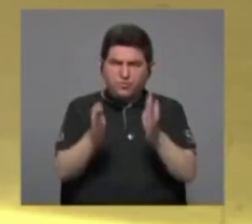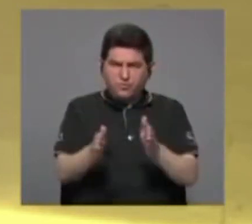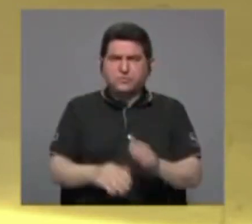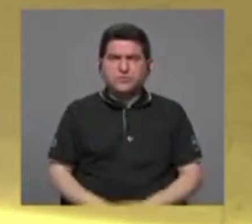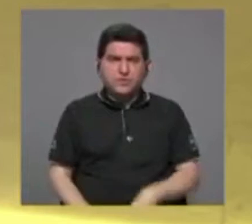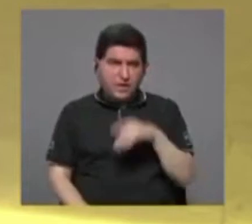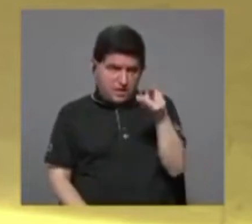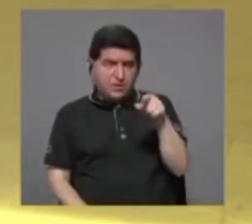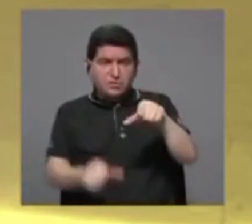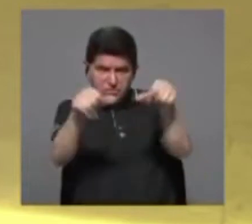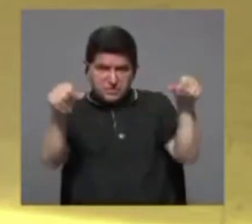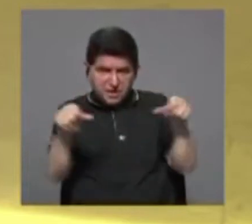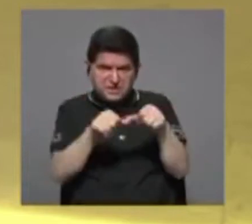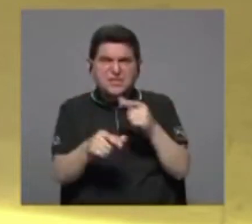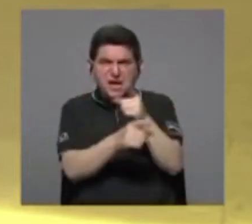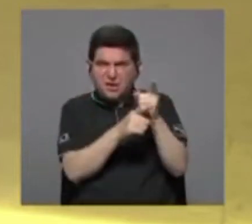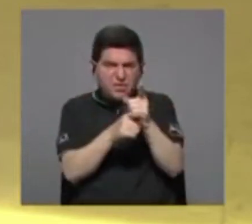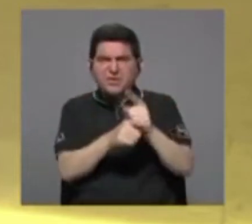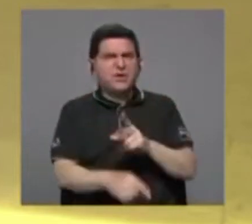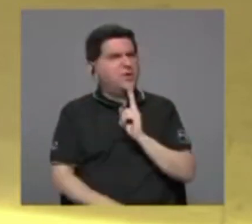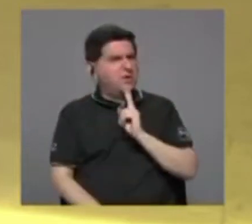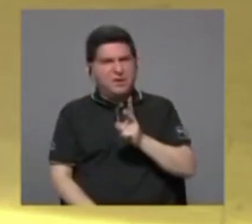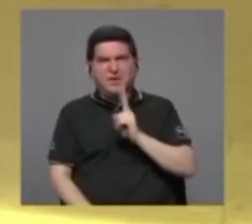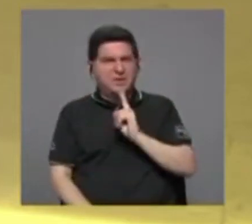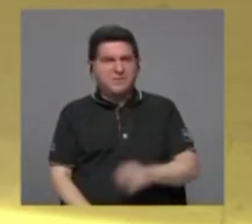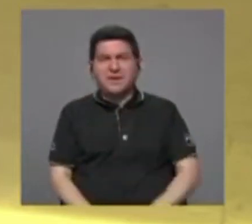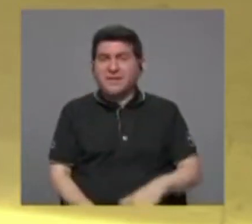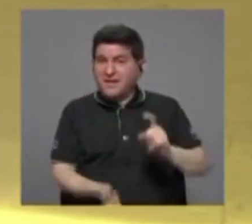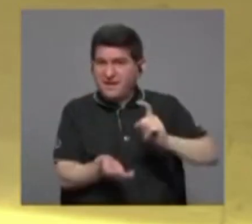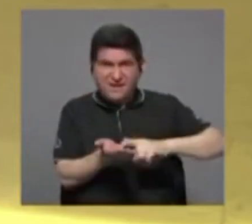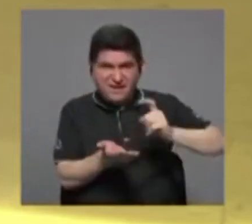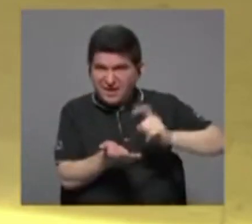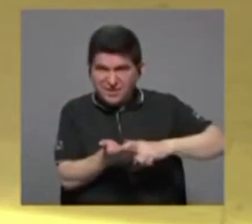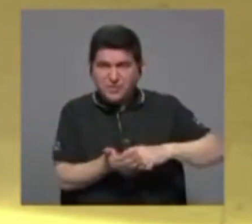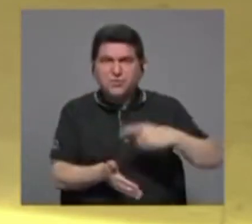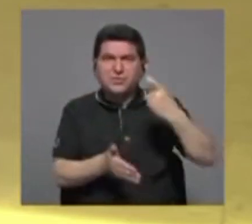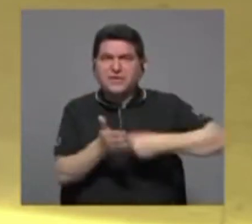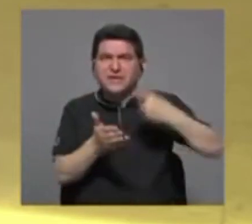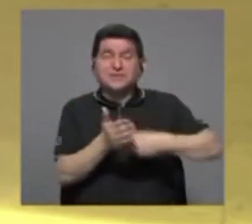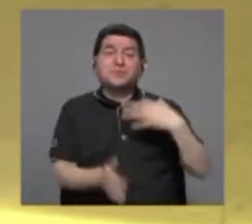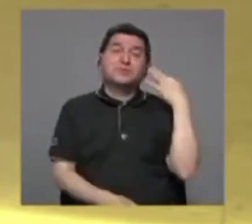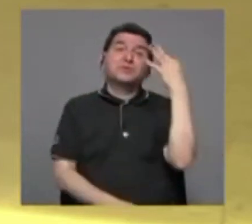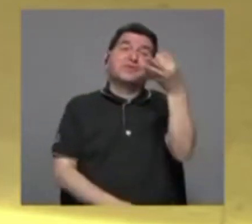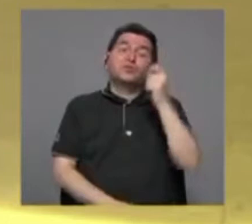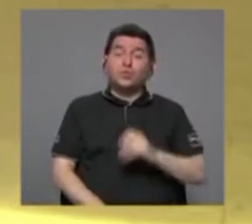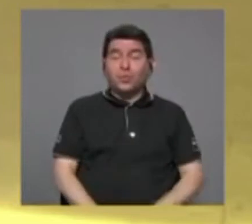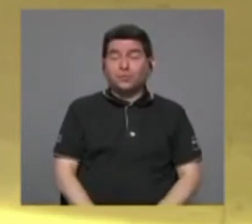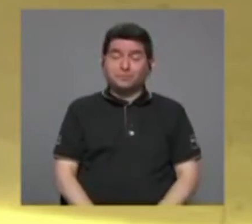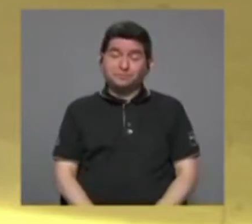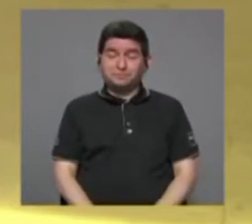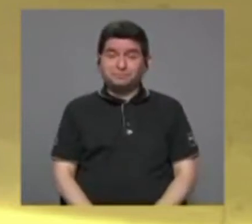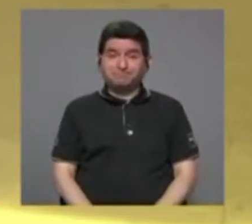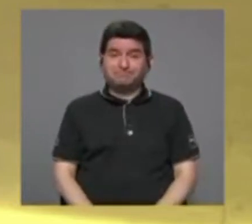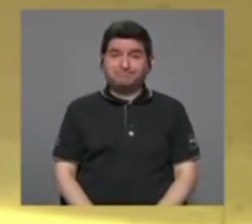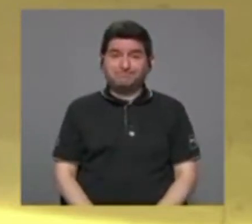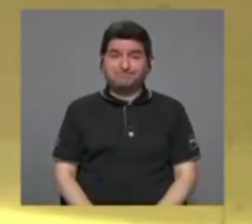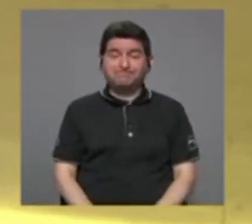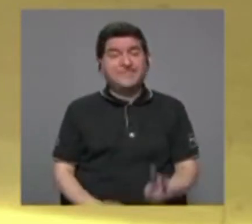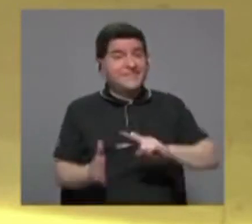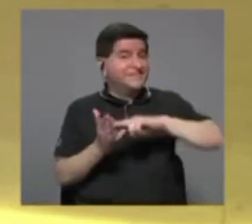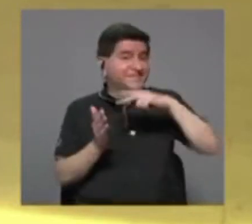de ese sector corrigió que en realidad el endeudamiento son impuestos futuros, de manera que, lo